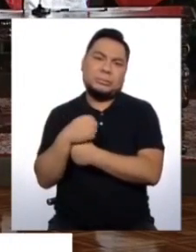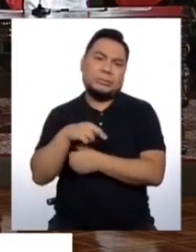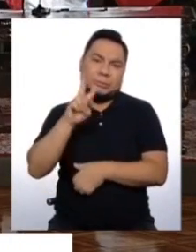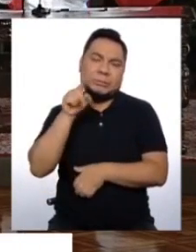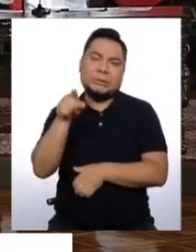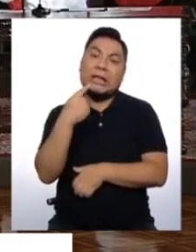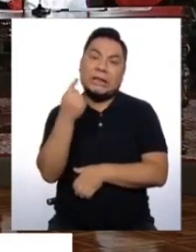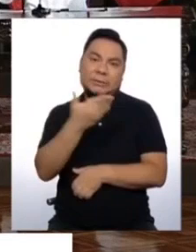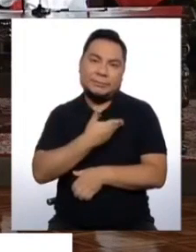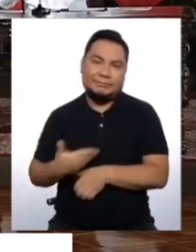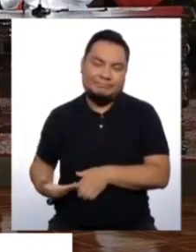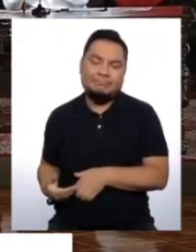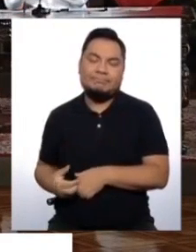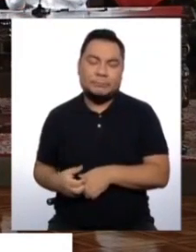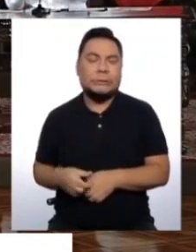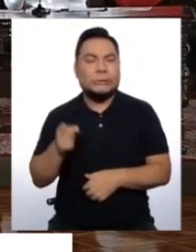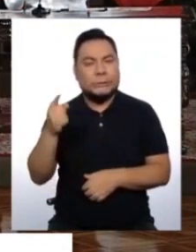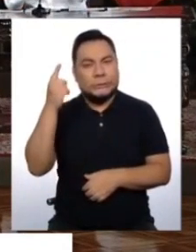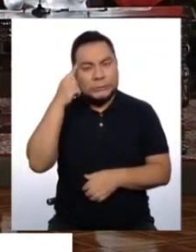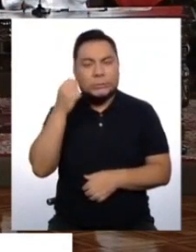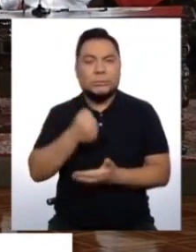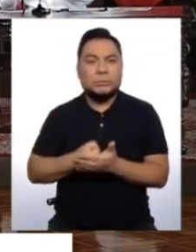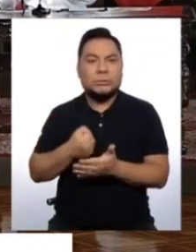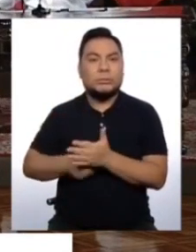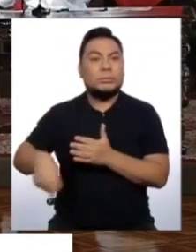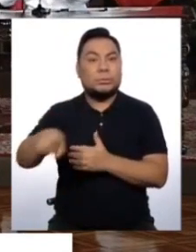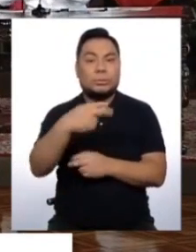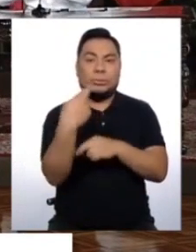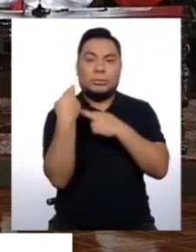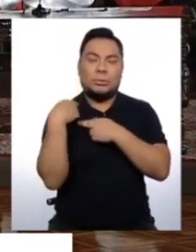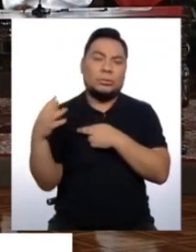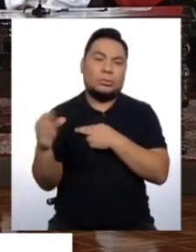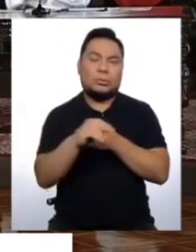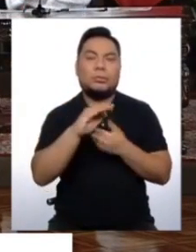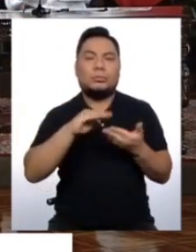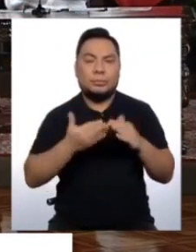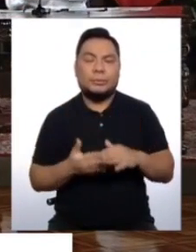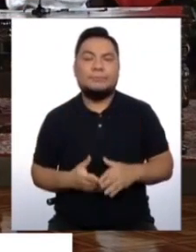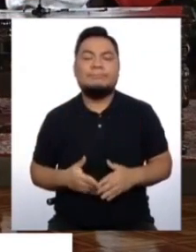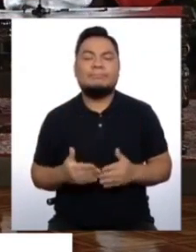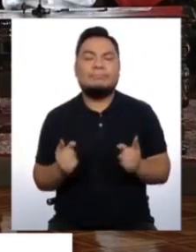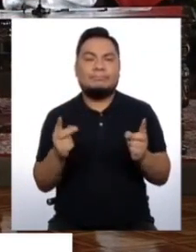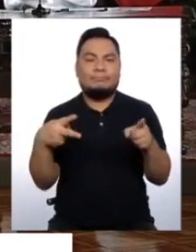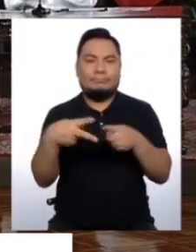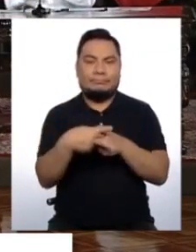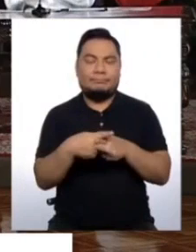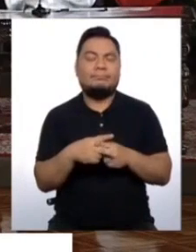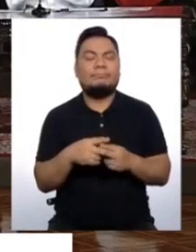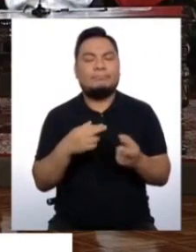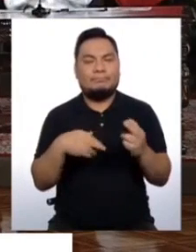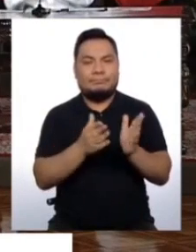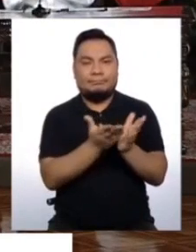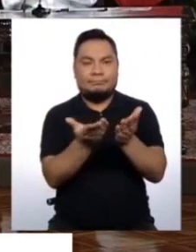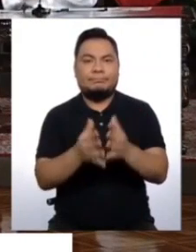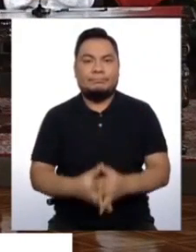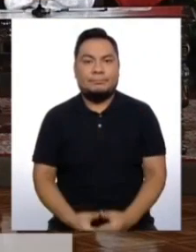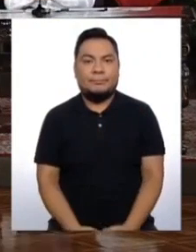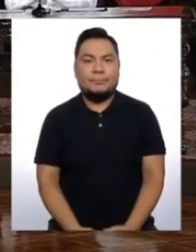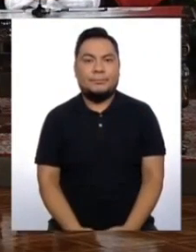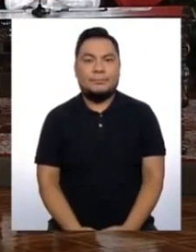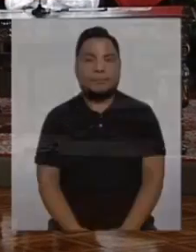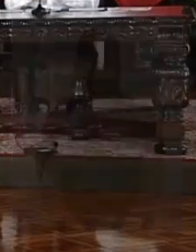país, señalando entonces y apelando a la responsabilidad de toda la población. Adelante con la programación habitual de TV Perú.